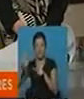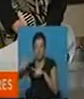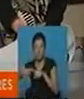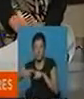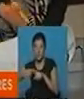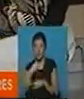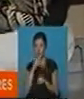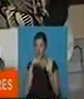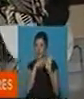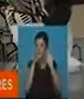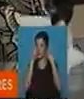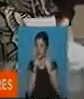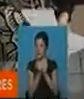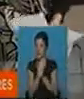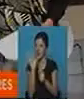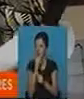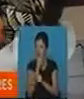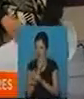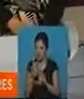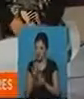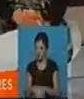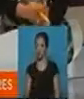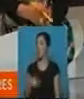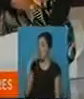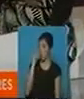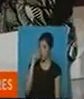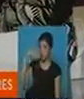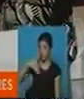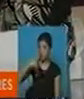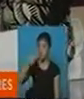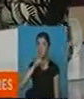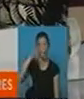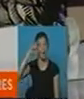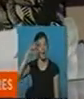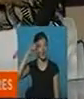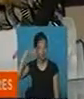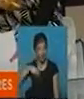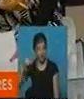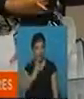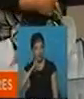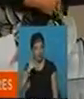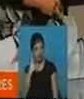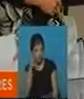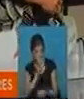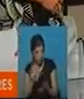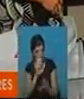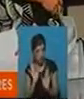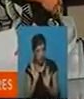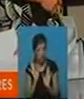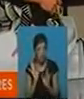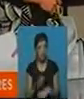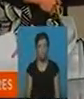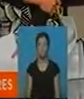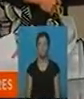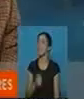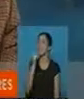nada en este tema. Perdón, es decir, Omar Maten además era un sospechoso del FBI, o sea, ni siquiera en ese límite, digamos. Pero